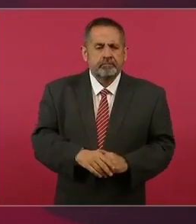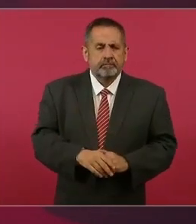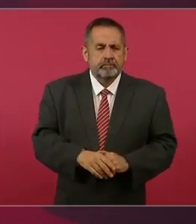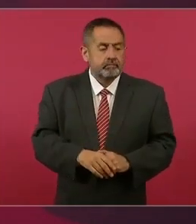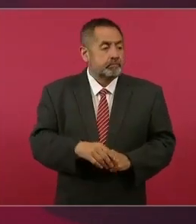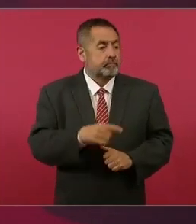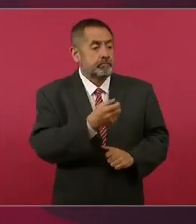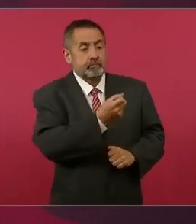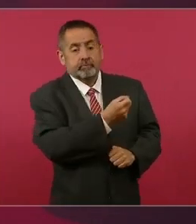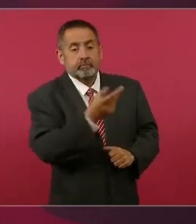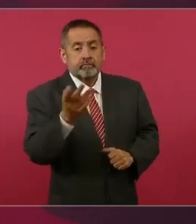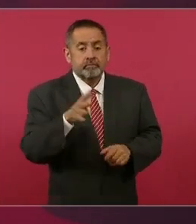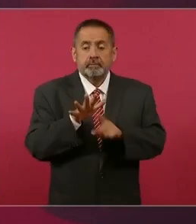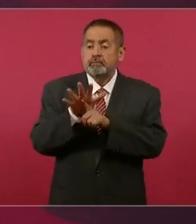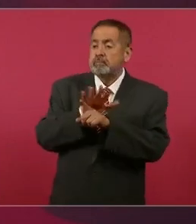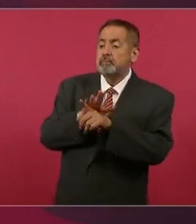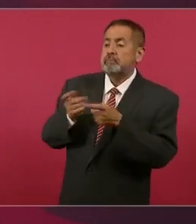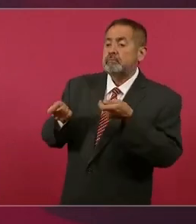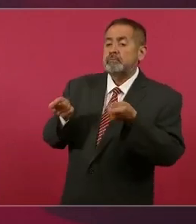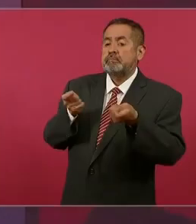mucha manipulación.